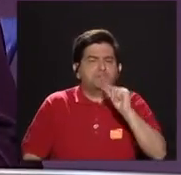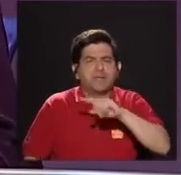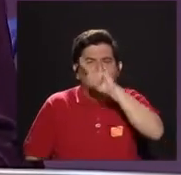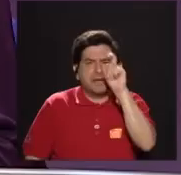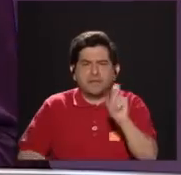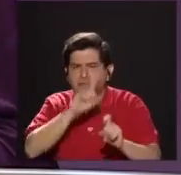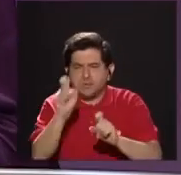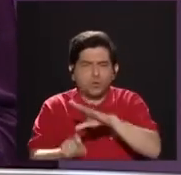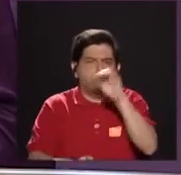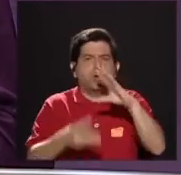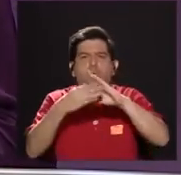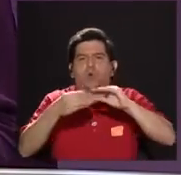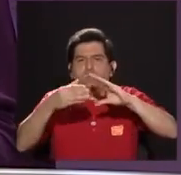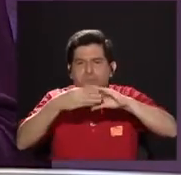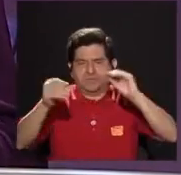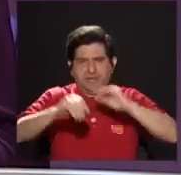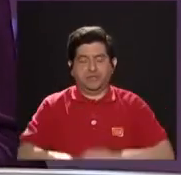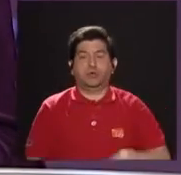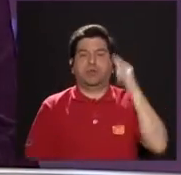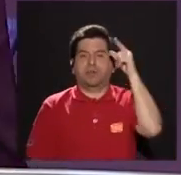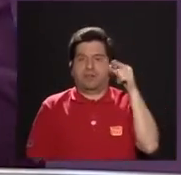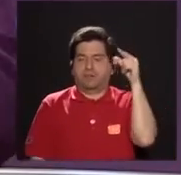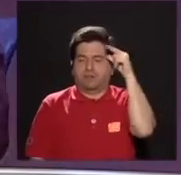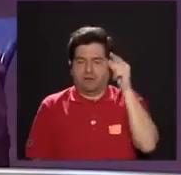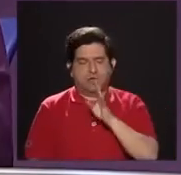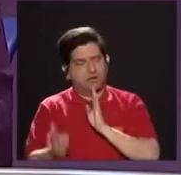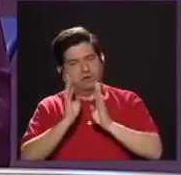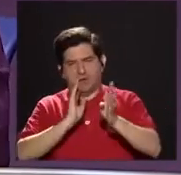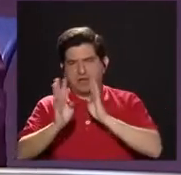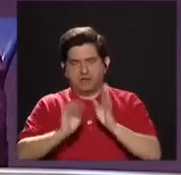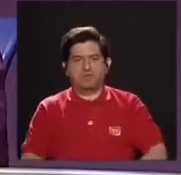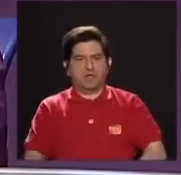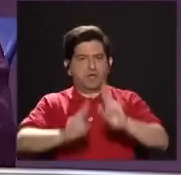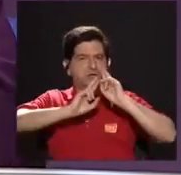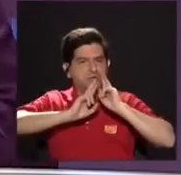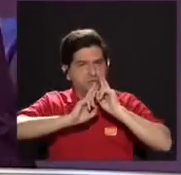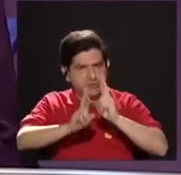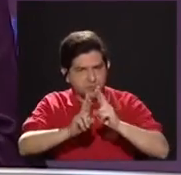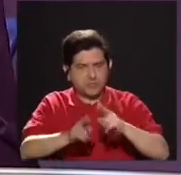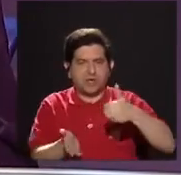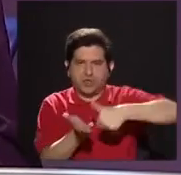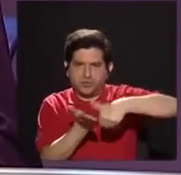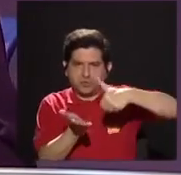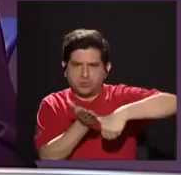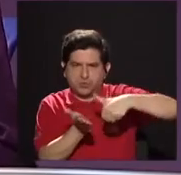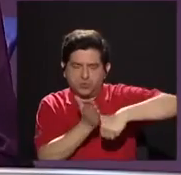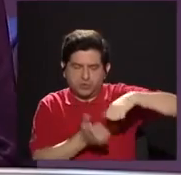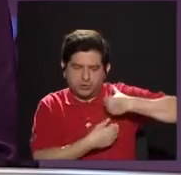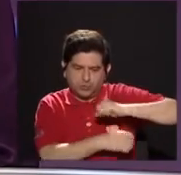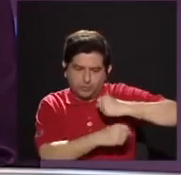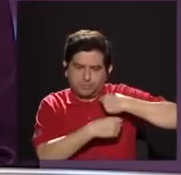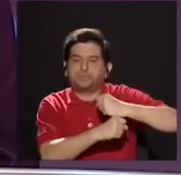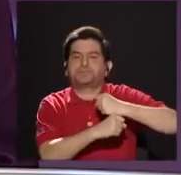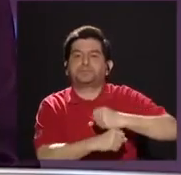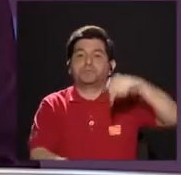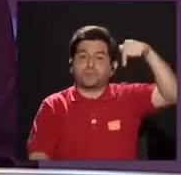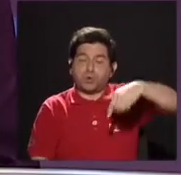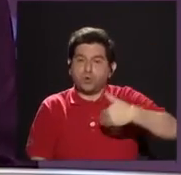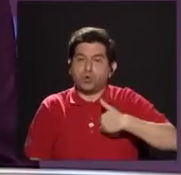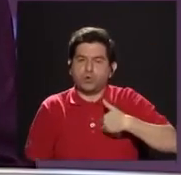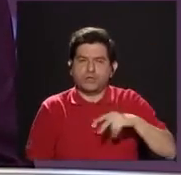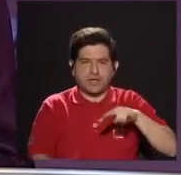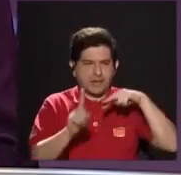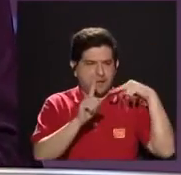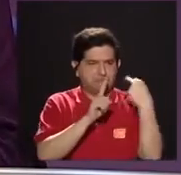preguntas y comentarios. Por supuesto que vamos a hablar de resultados de las elecciones municipales. Hoy tenemos